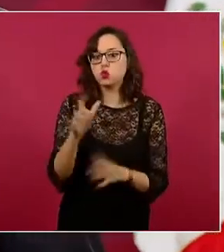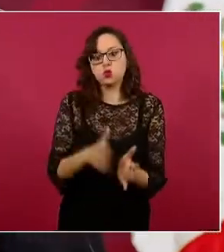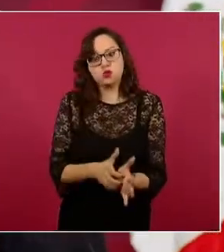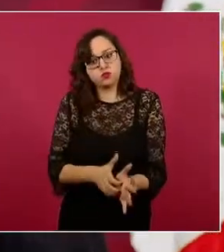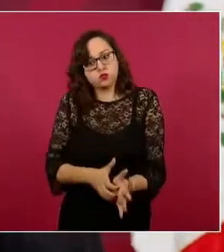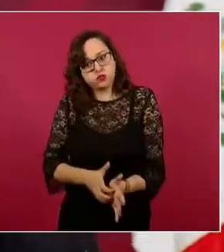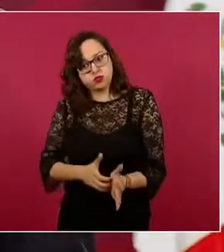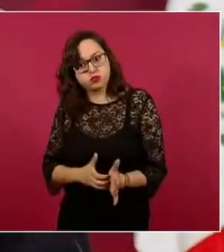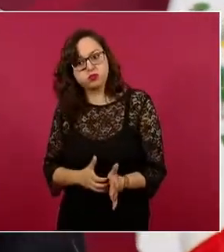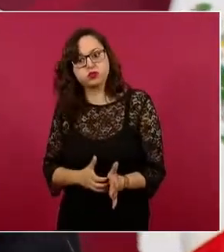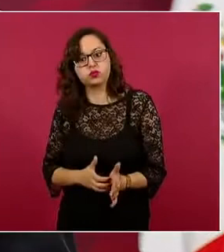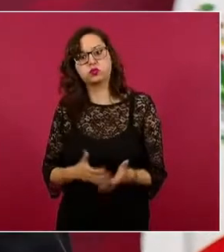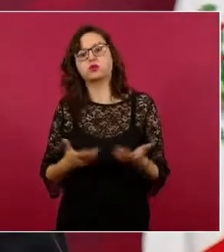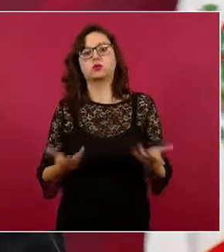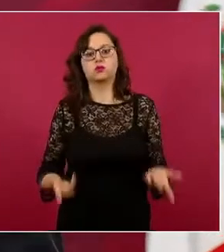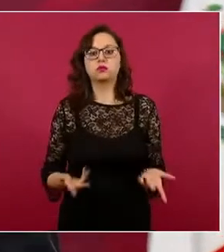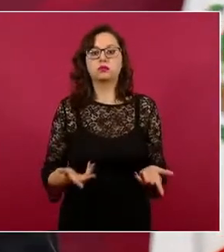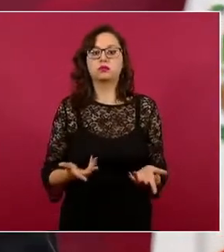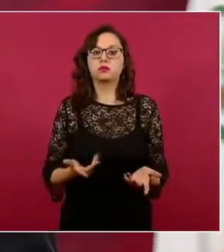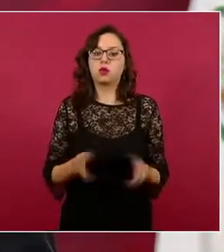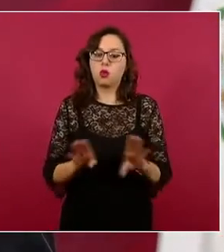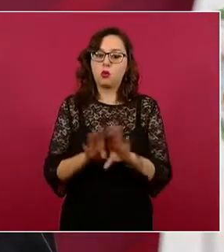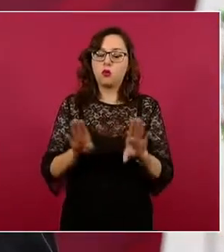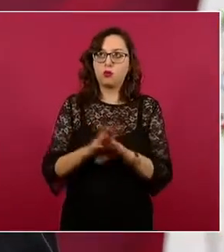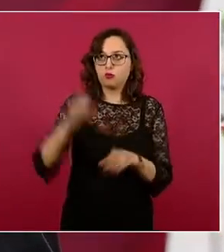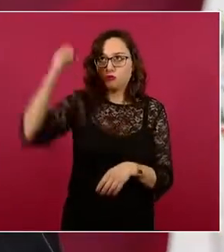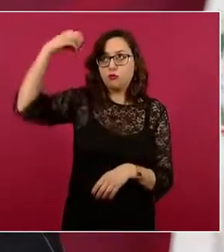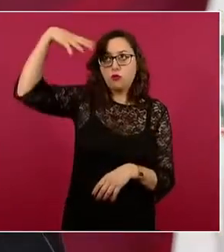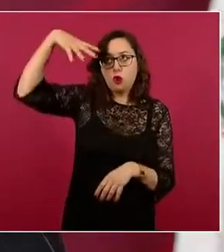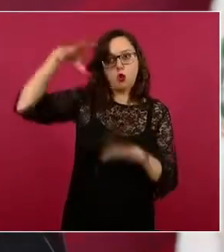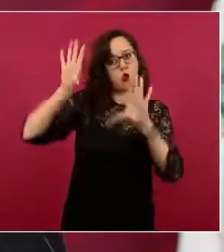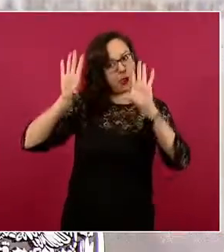ahorra un poco, apaga un foco,